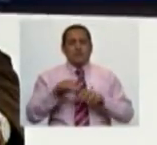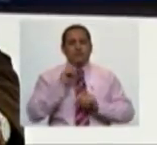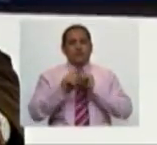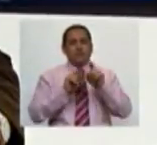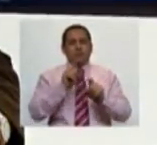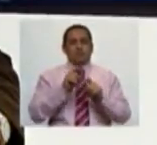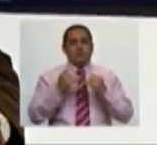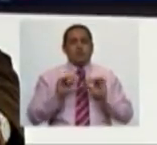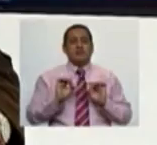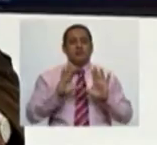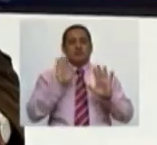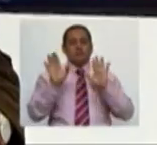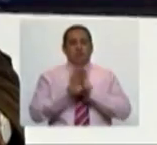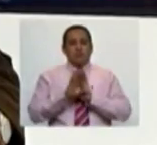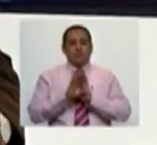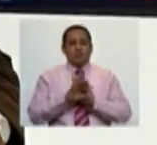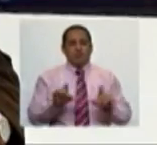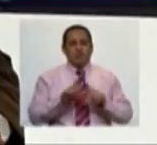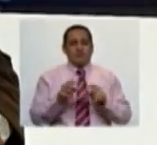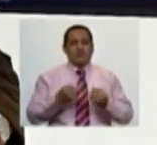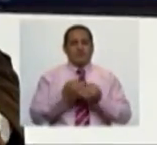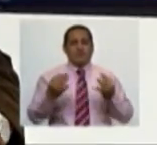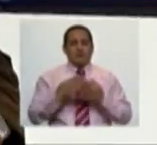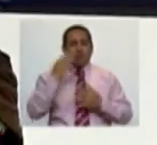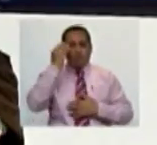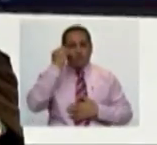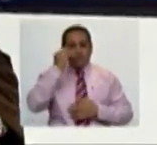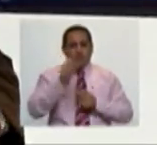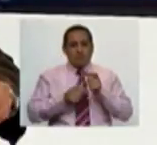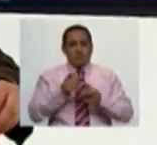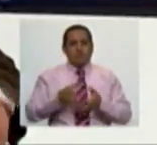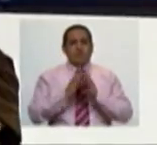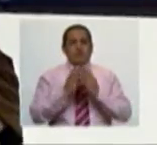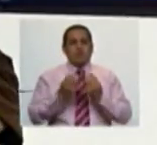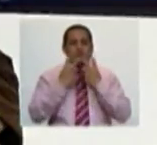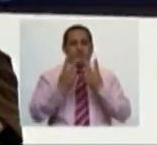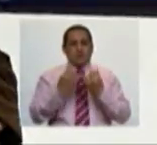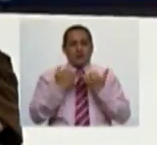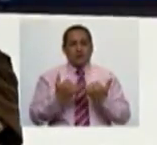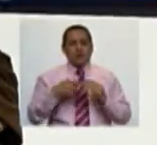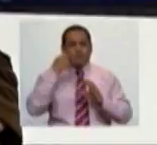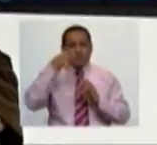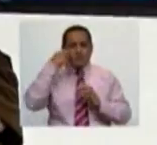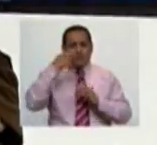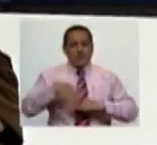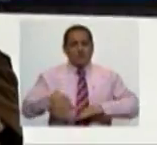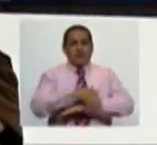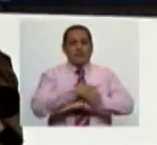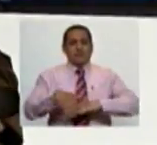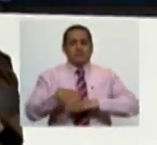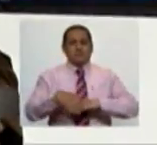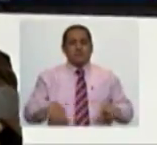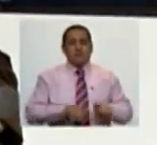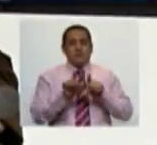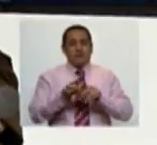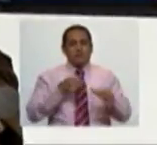una encuesta, probablemente la mayoría de la opinión pública lo que pediría es una mayor videovigilancia de las calles,